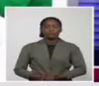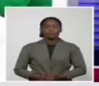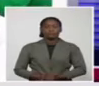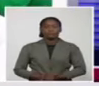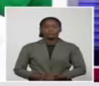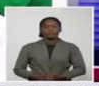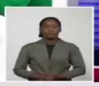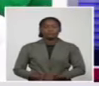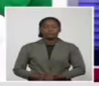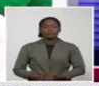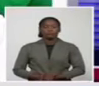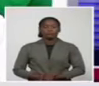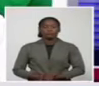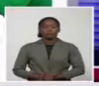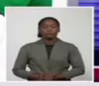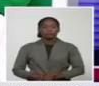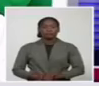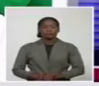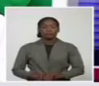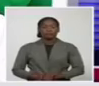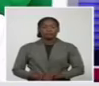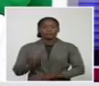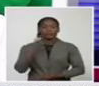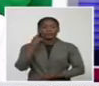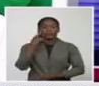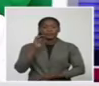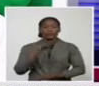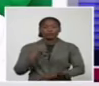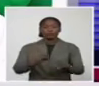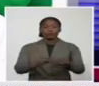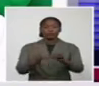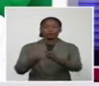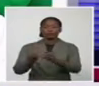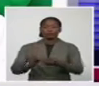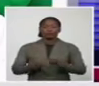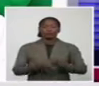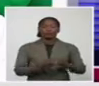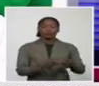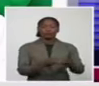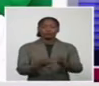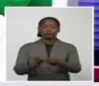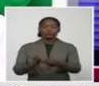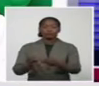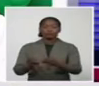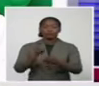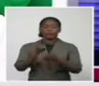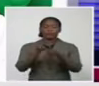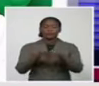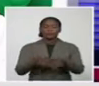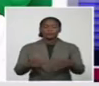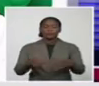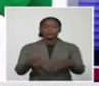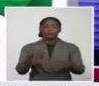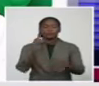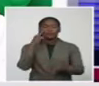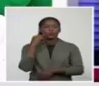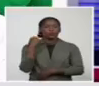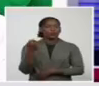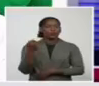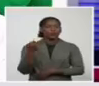evidencia la transmisión que se está enfrentando en estos momentos, que está enfrentando los consejos de